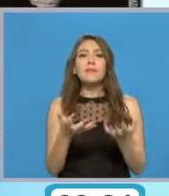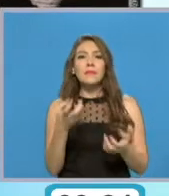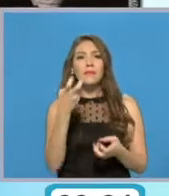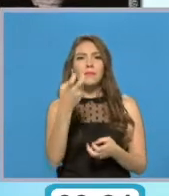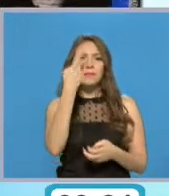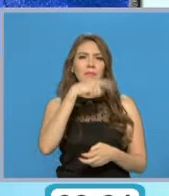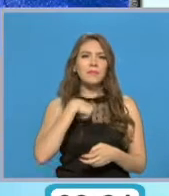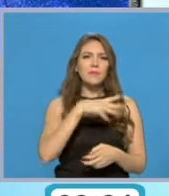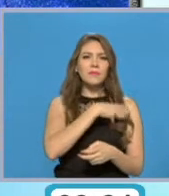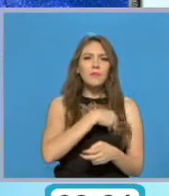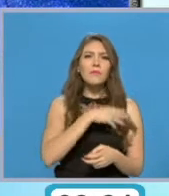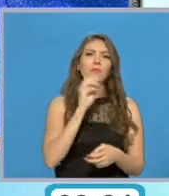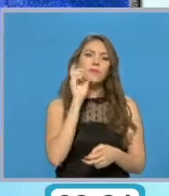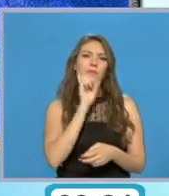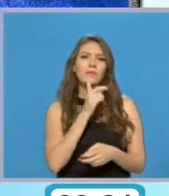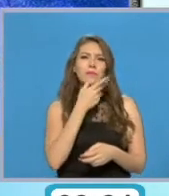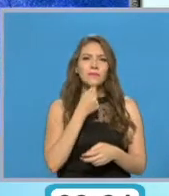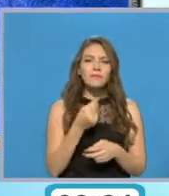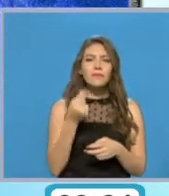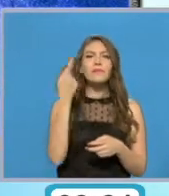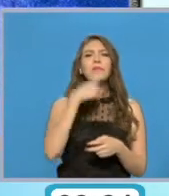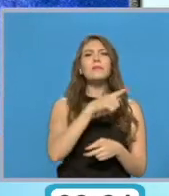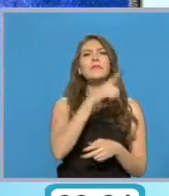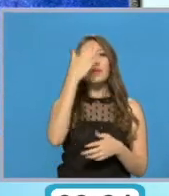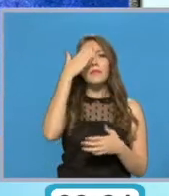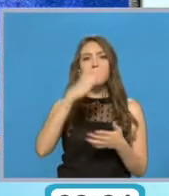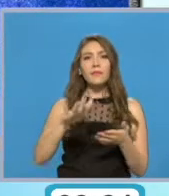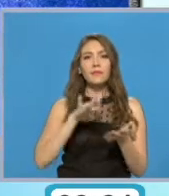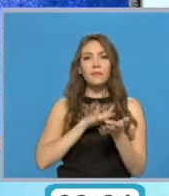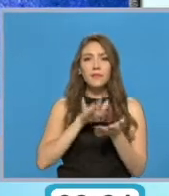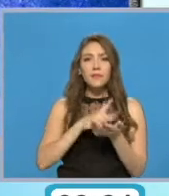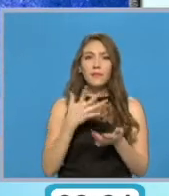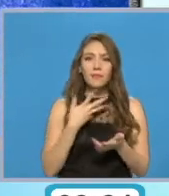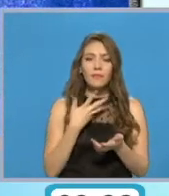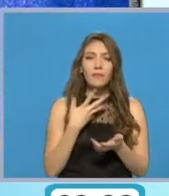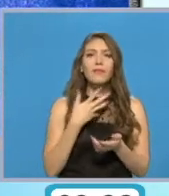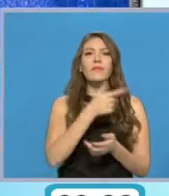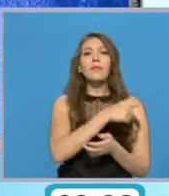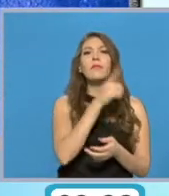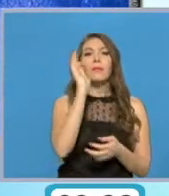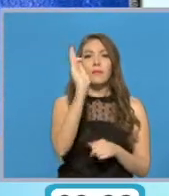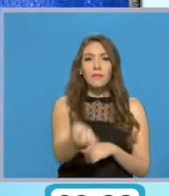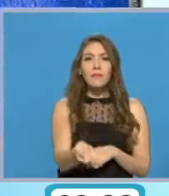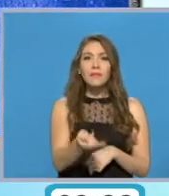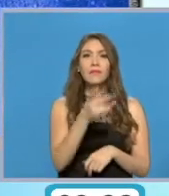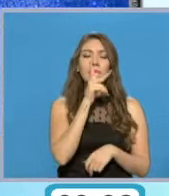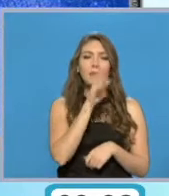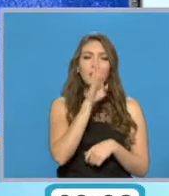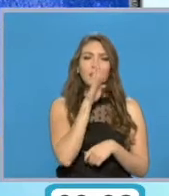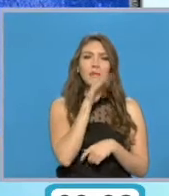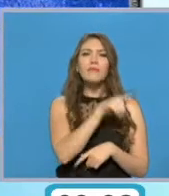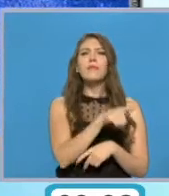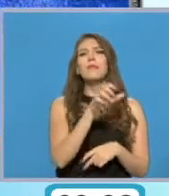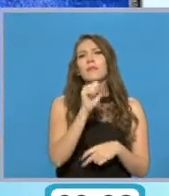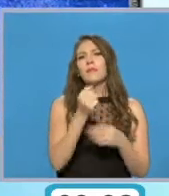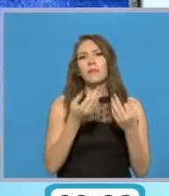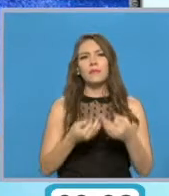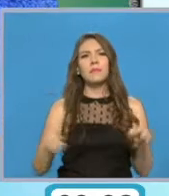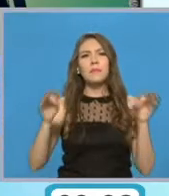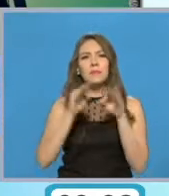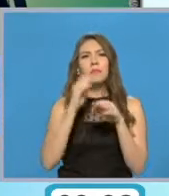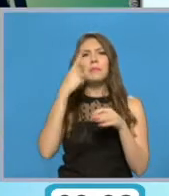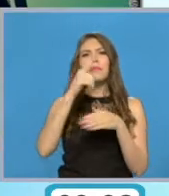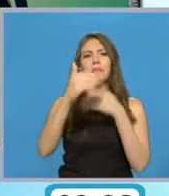para mi hija, pero saber que tienes ese apoyo, saber que eres aceptada o aceptado, es básico para tu